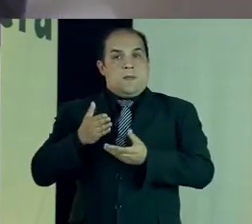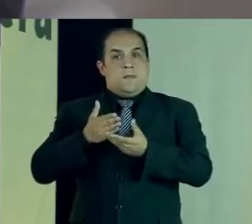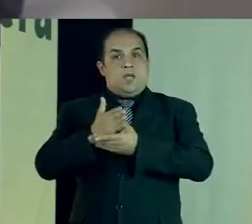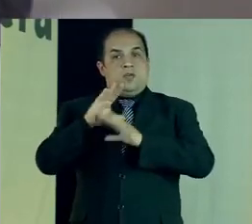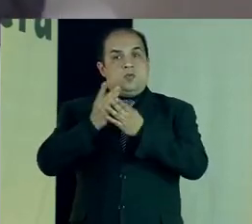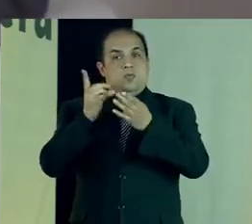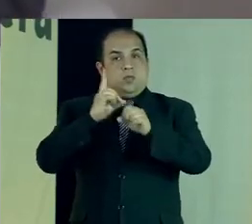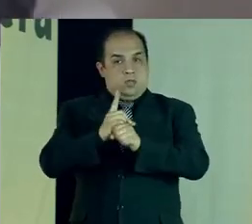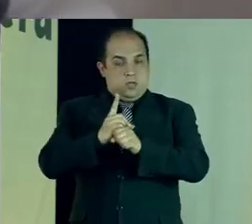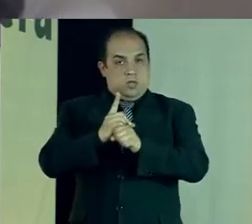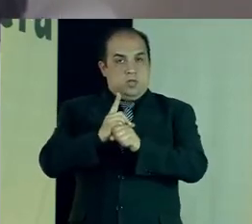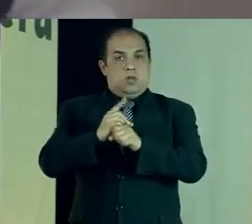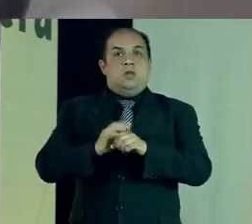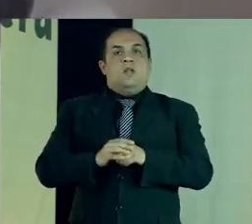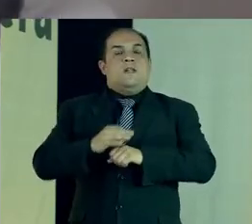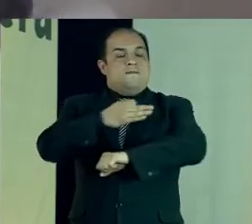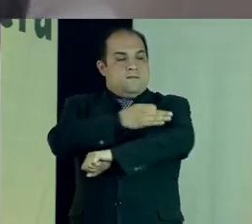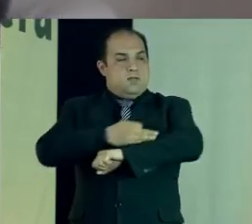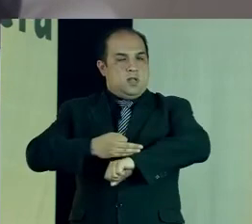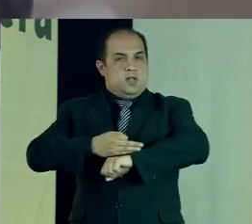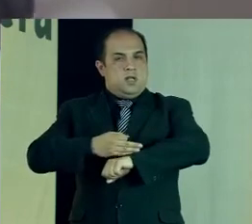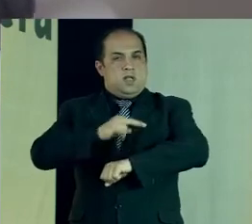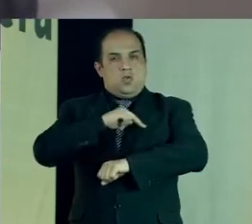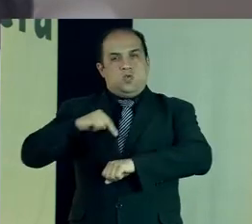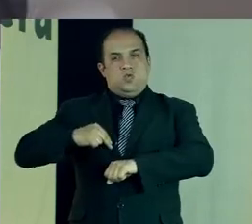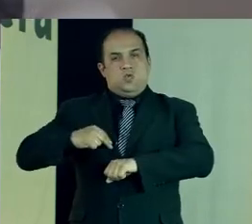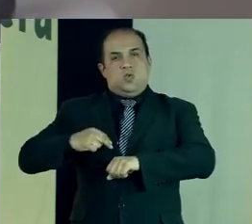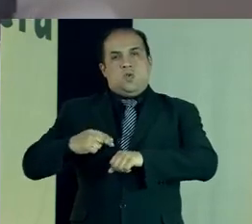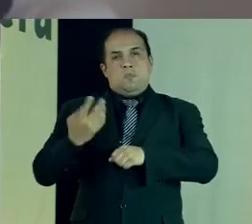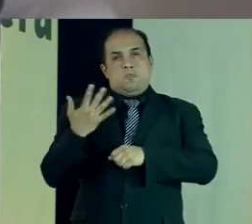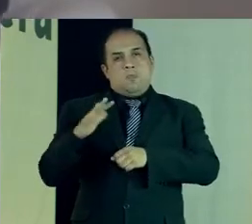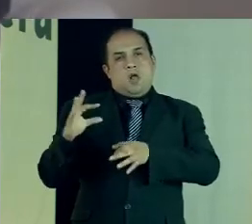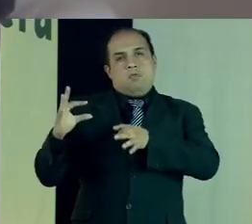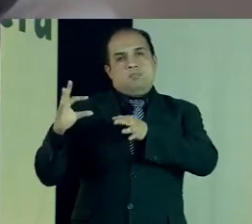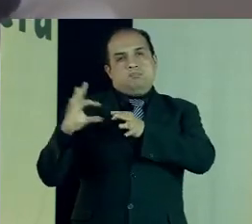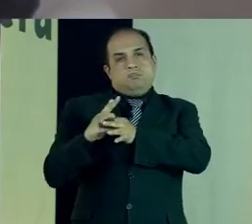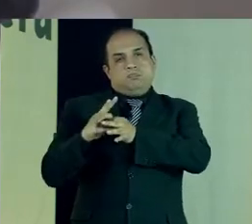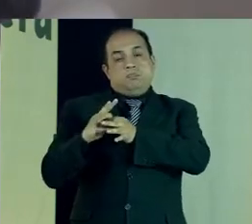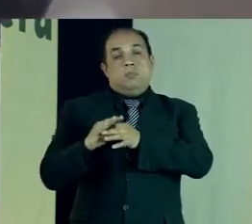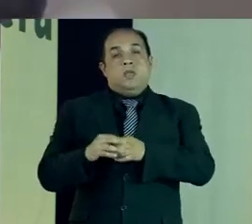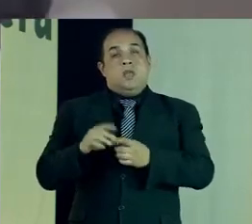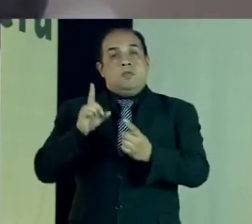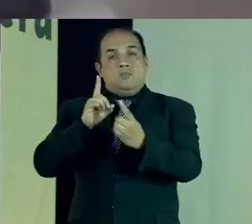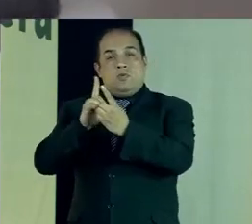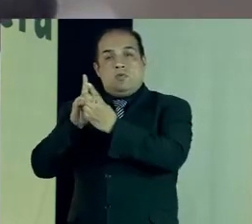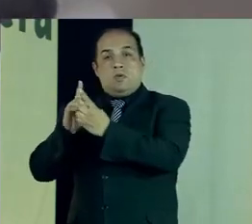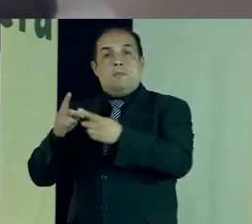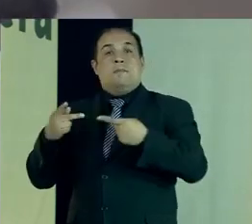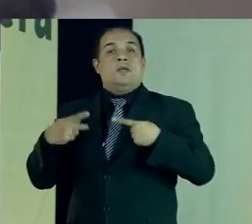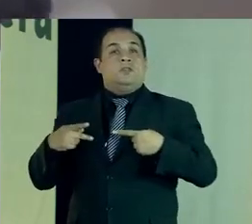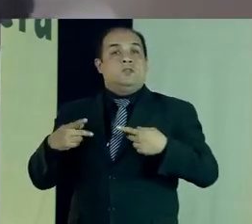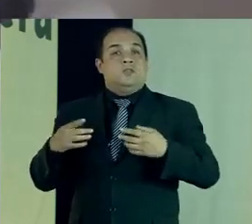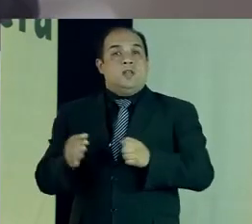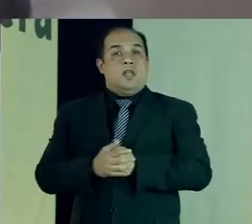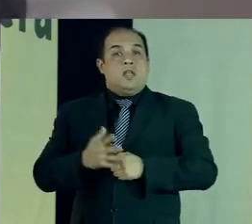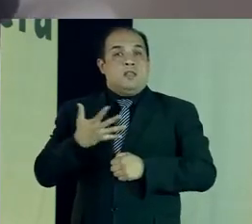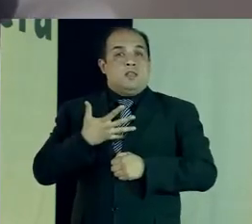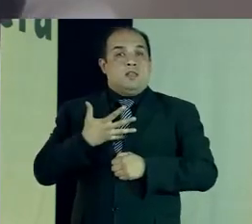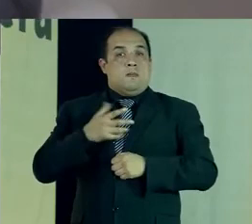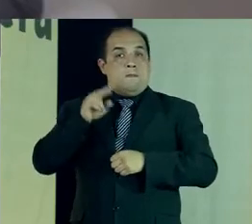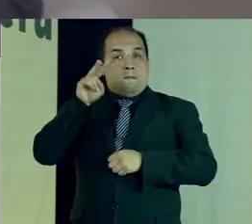lo familiar lo que nos es más o menos afín y nos encontramos con personas que tienen realidades